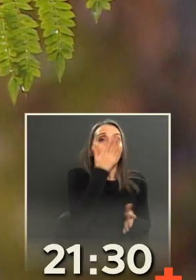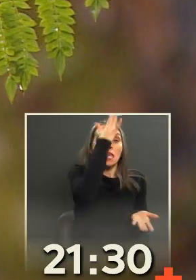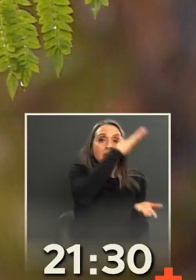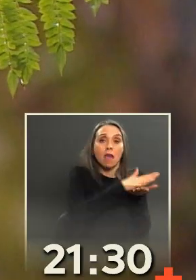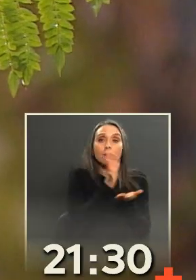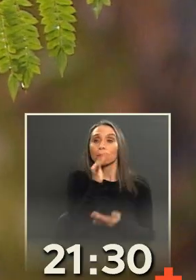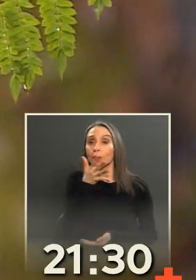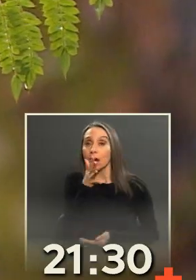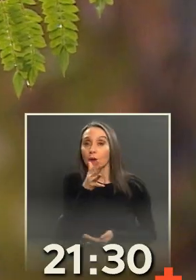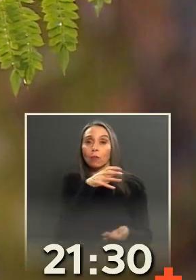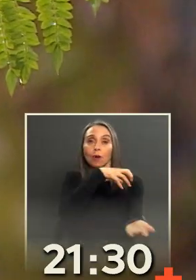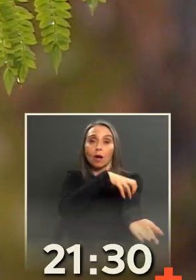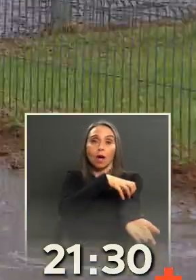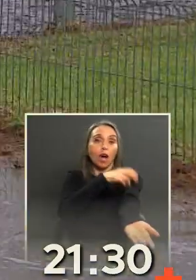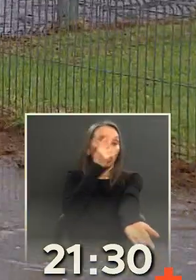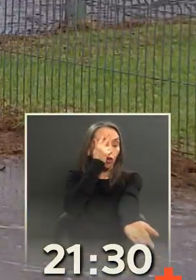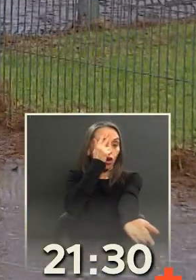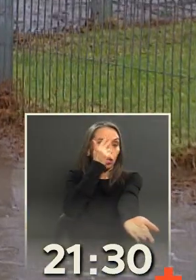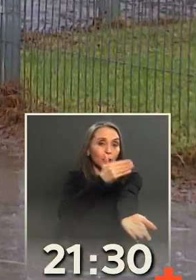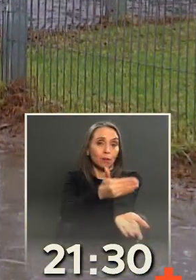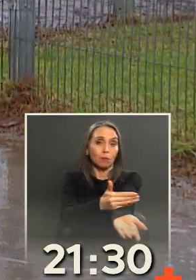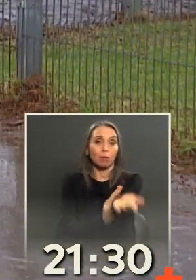araucanía serían bajo los valores normales